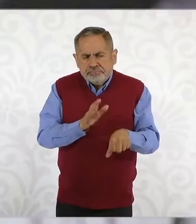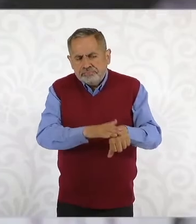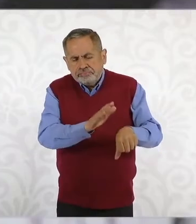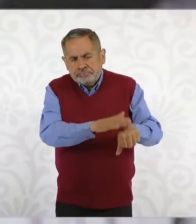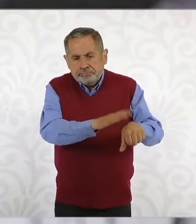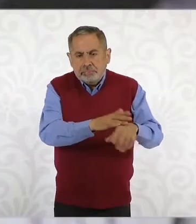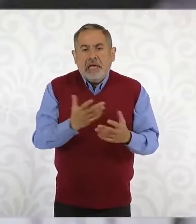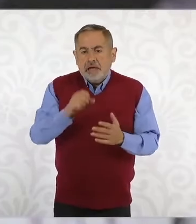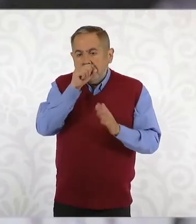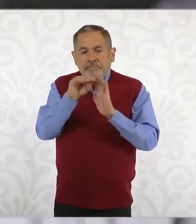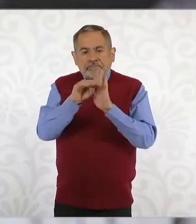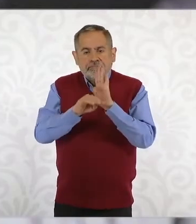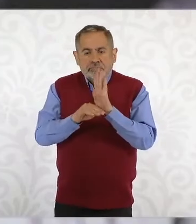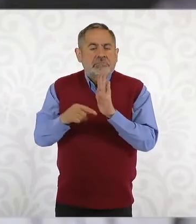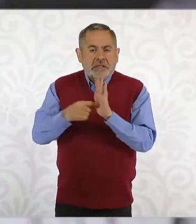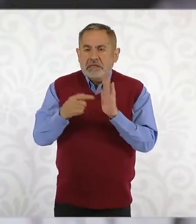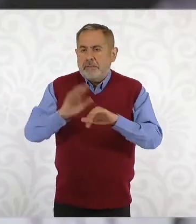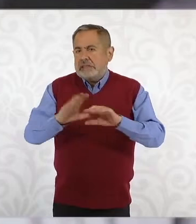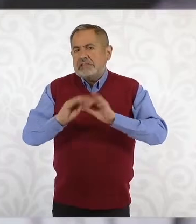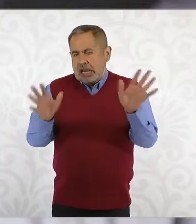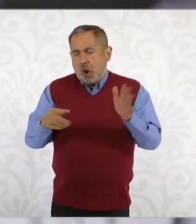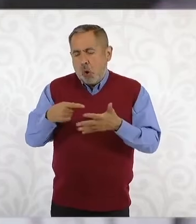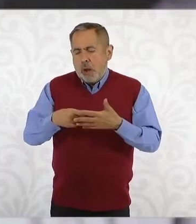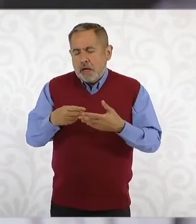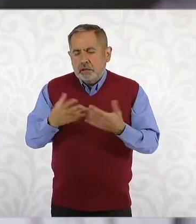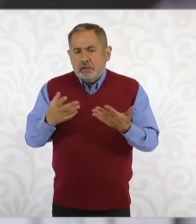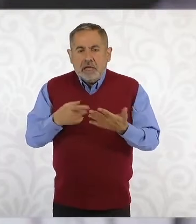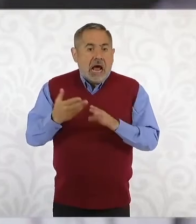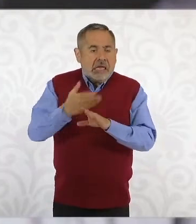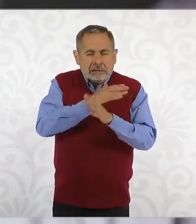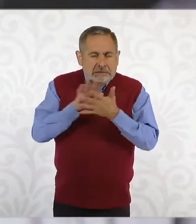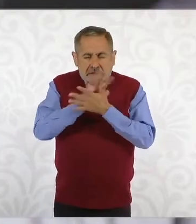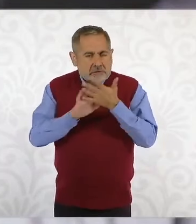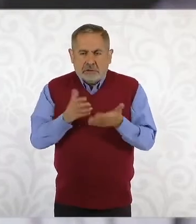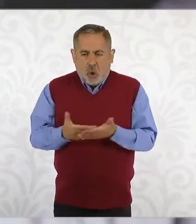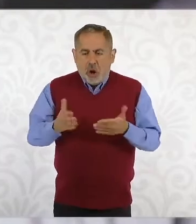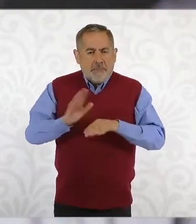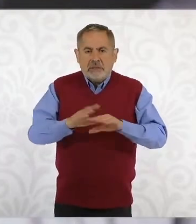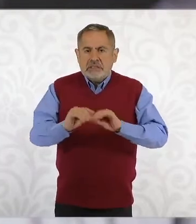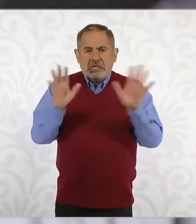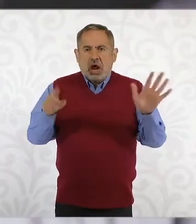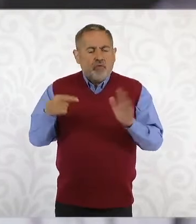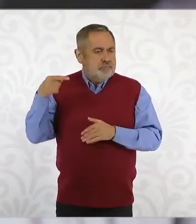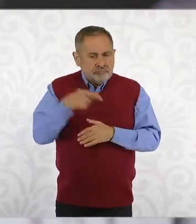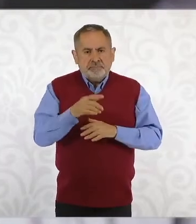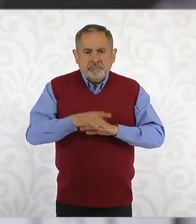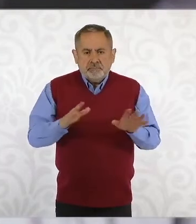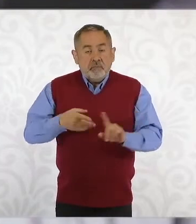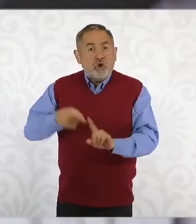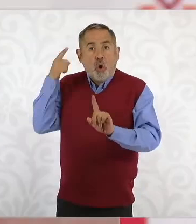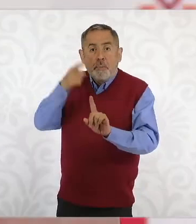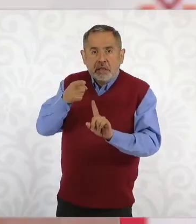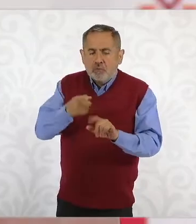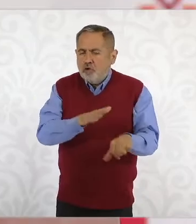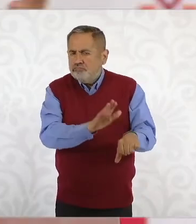lineamientos queda mucho más claro esta circunstancia que, como hemos dicho en este espacio, en realidad es lo que siempre